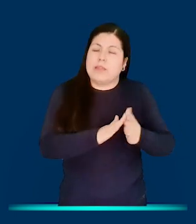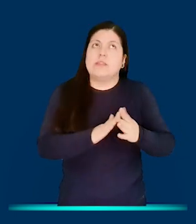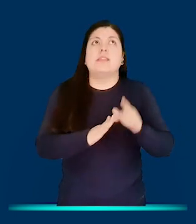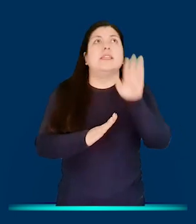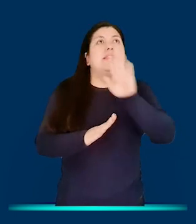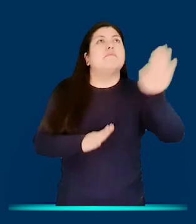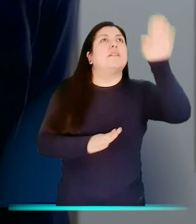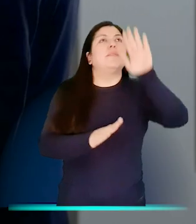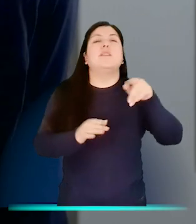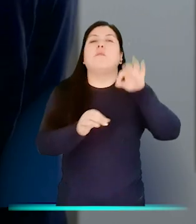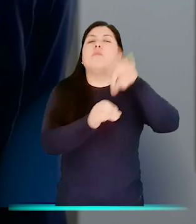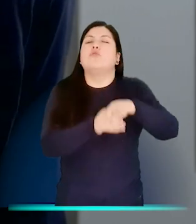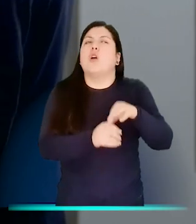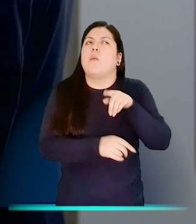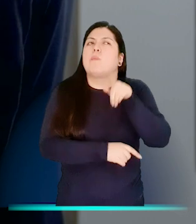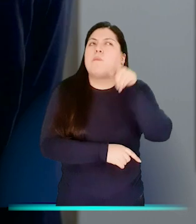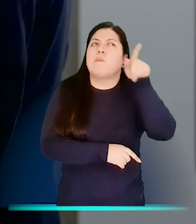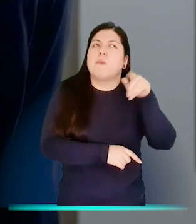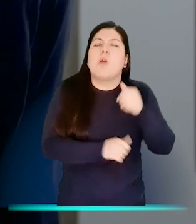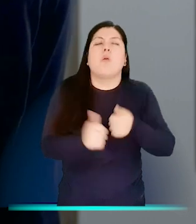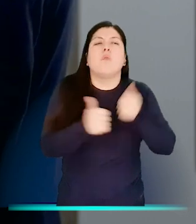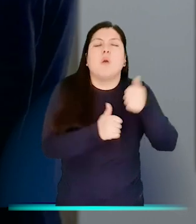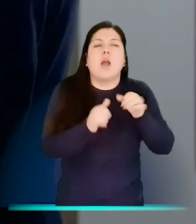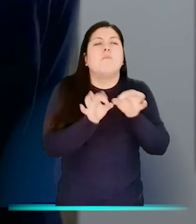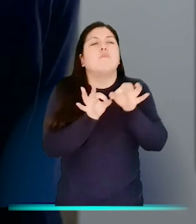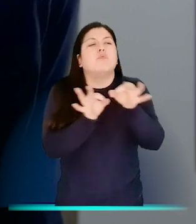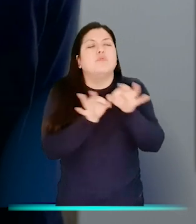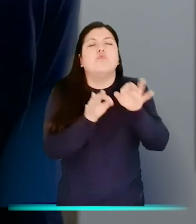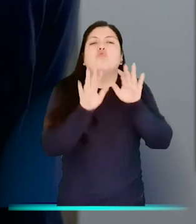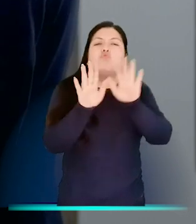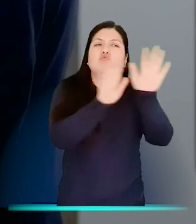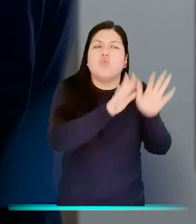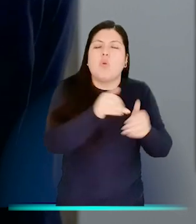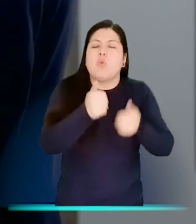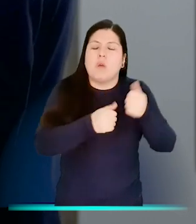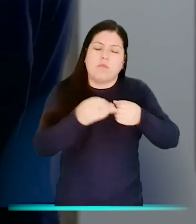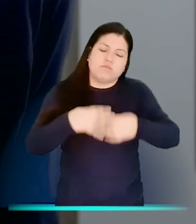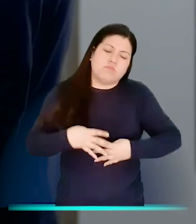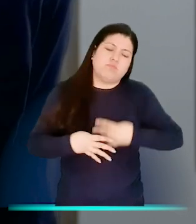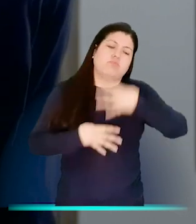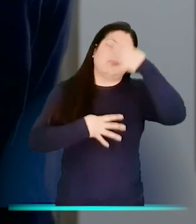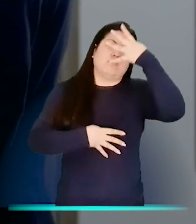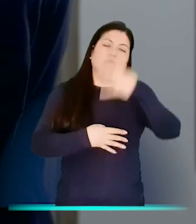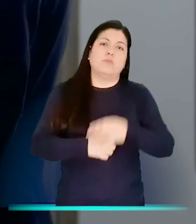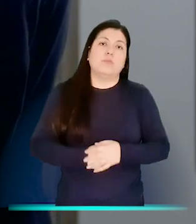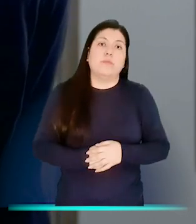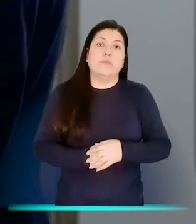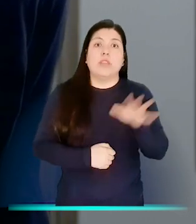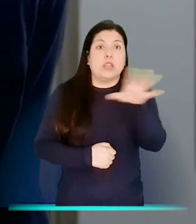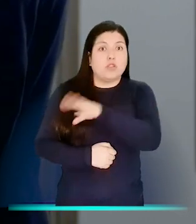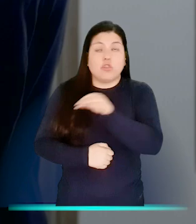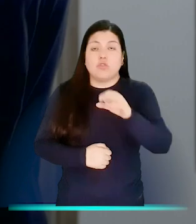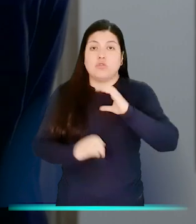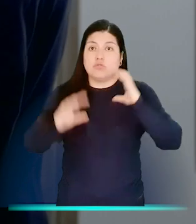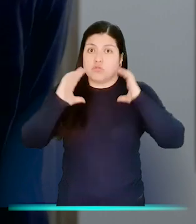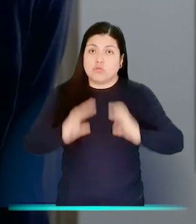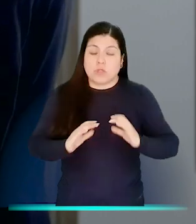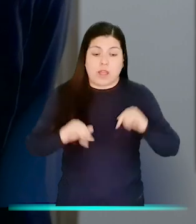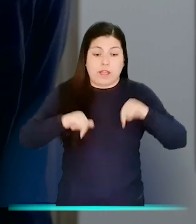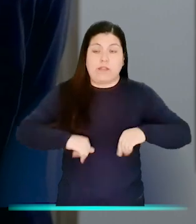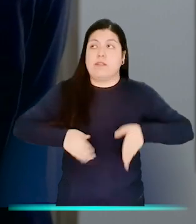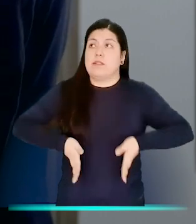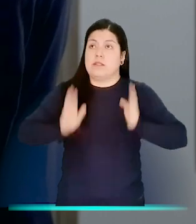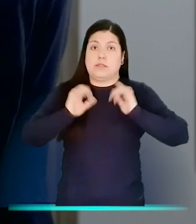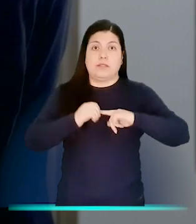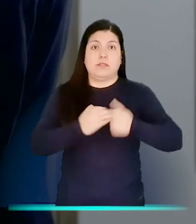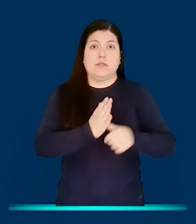transitorias especiales de paz y establece cuáles son los departamentos y municipios que las conforman. Adicionalmente, digamos, para